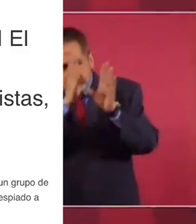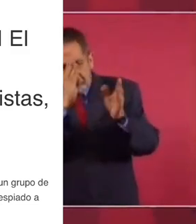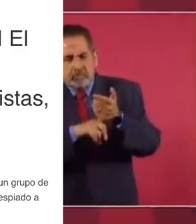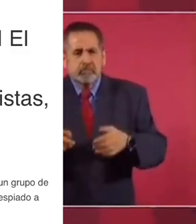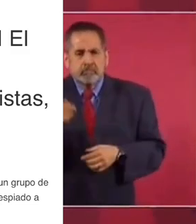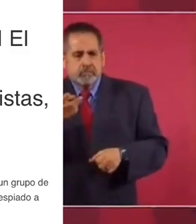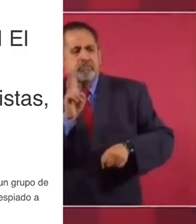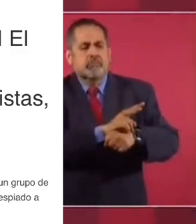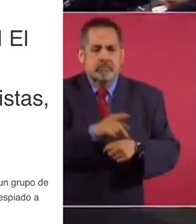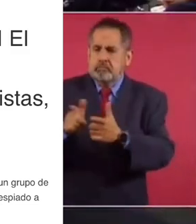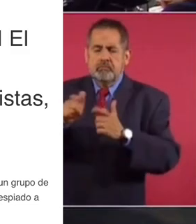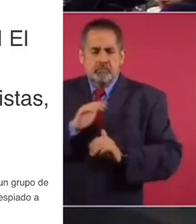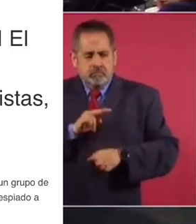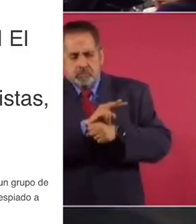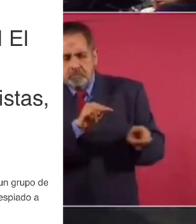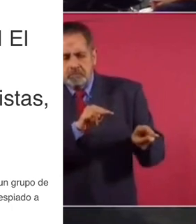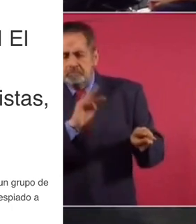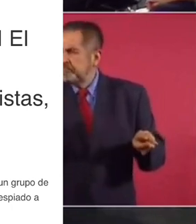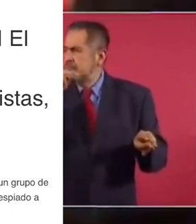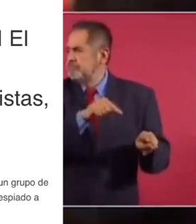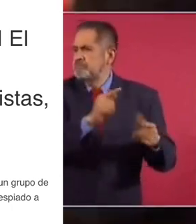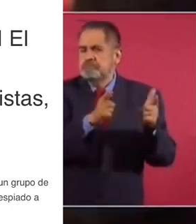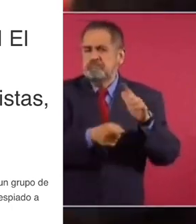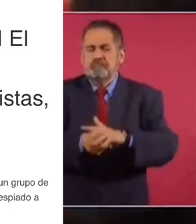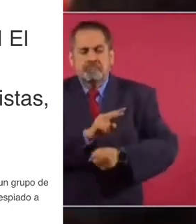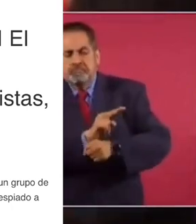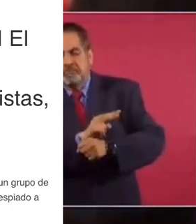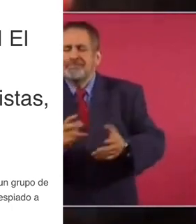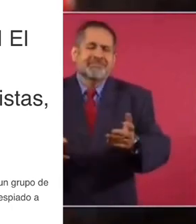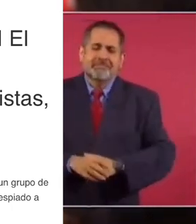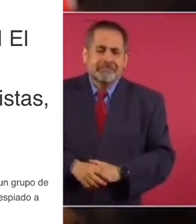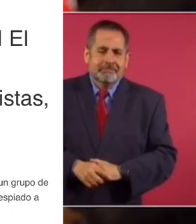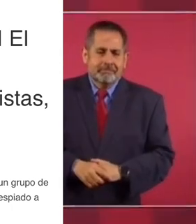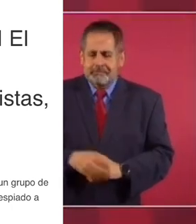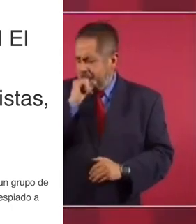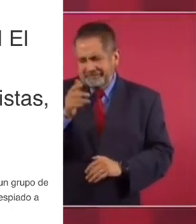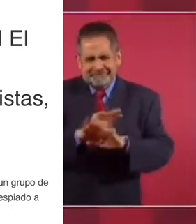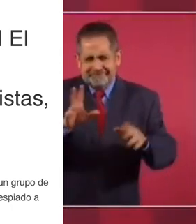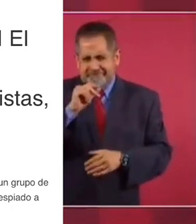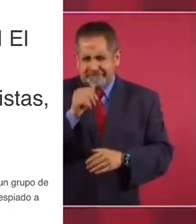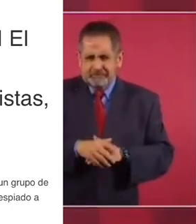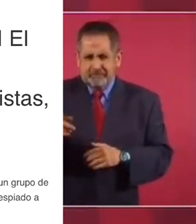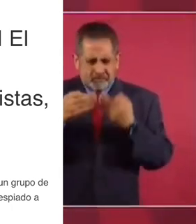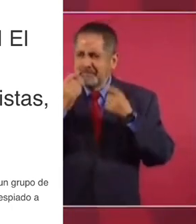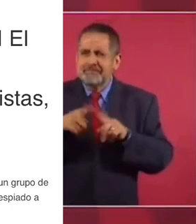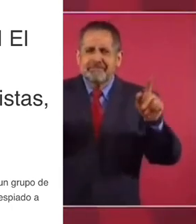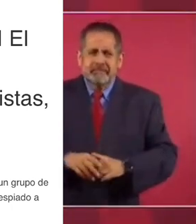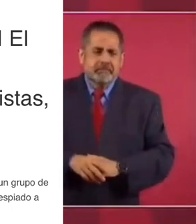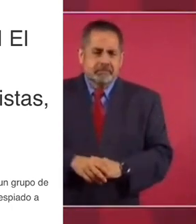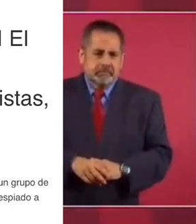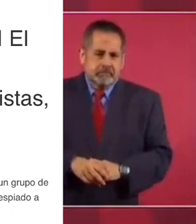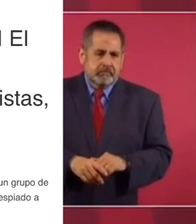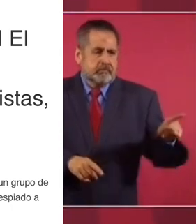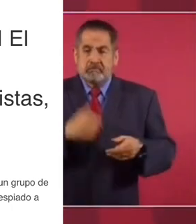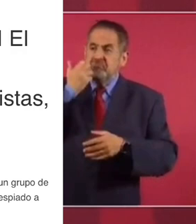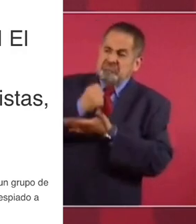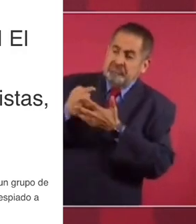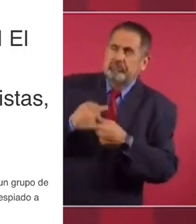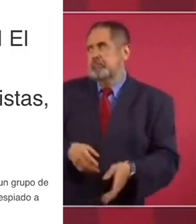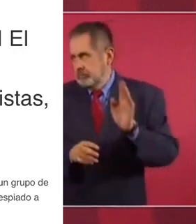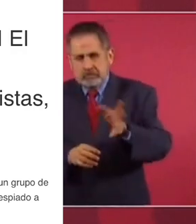estamos hablando de vigilancia por parte del ejército y de que son vistos como grupos de presión. No, para nada. No, es distinto. Ahora, si se quiere forzar,